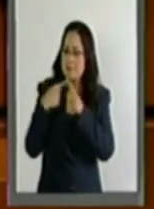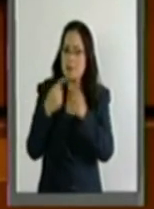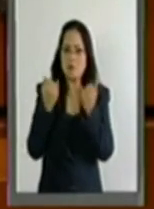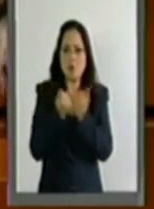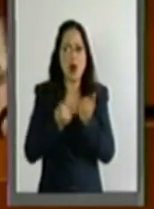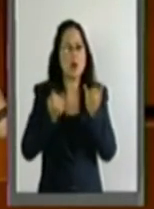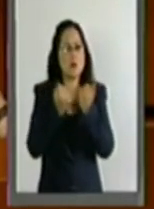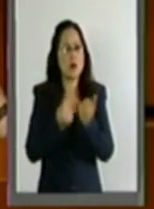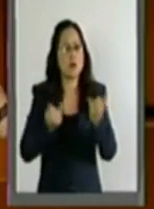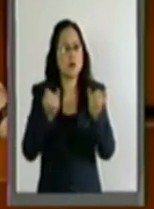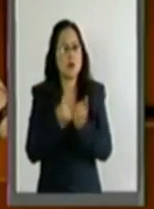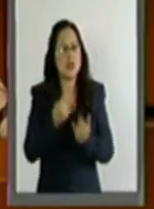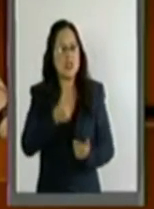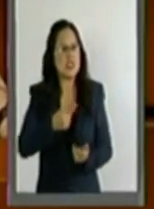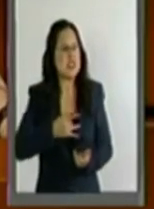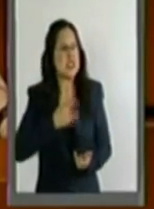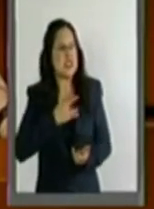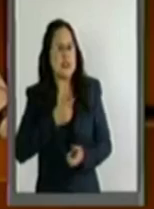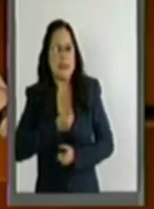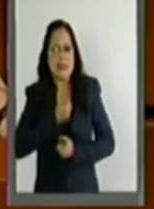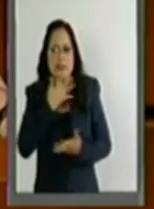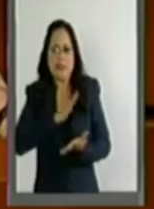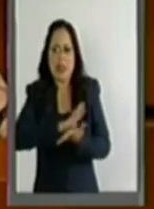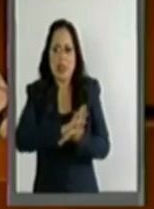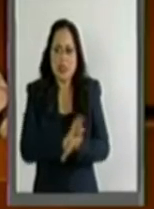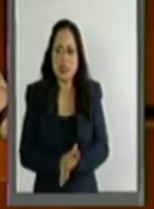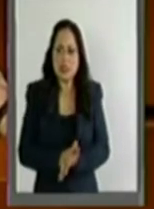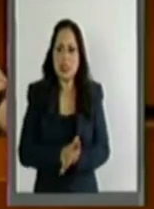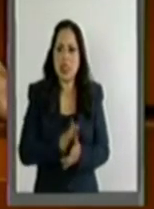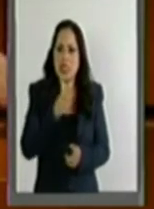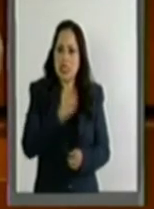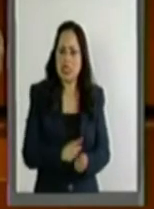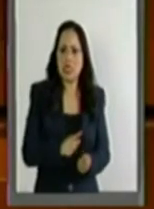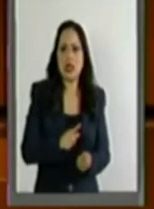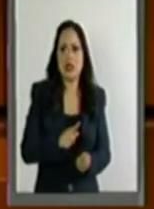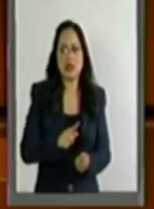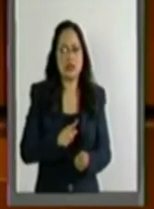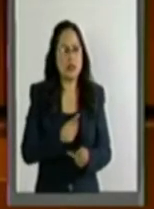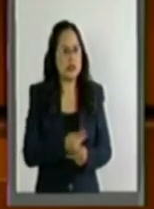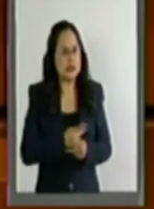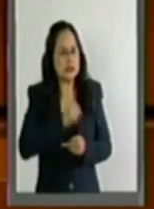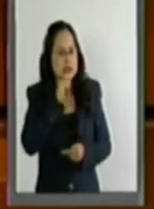las expresiones xenófobas, racistas, intolerantes,